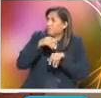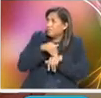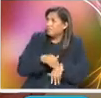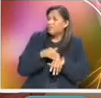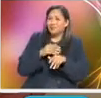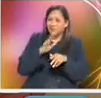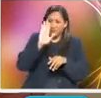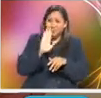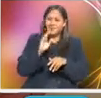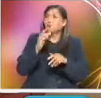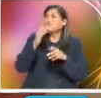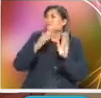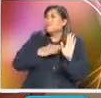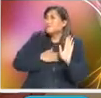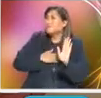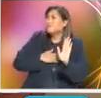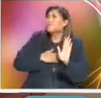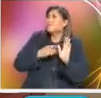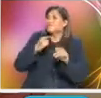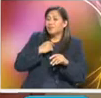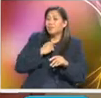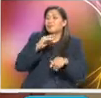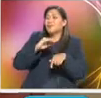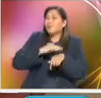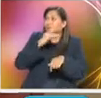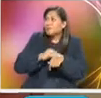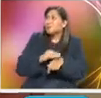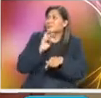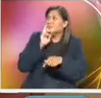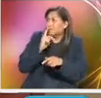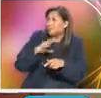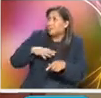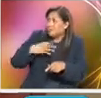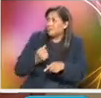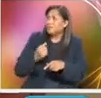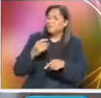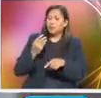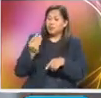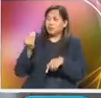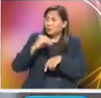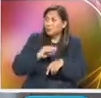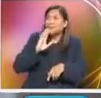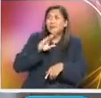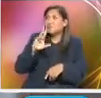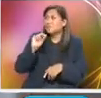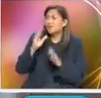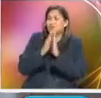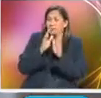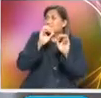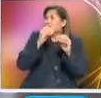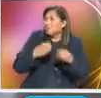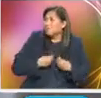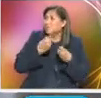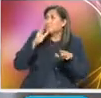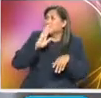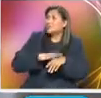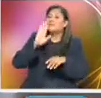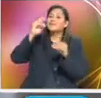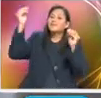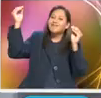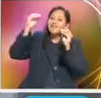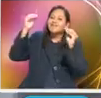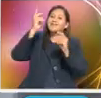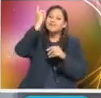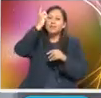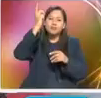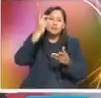mejor. O te prometo que voy a tener mejores calificaciones. O no me voy a portar... Prometen lo que sea, entran en negociaciones. Claro, cuando esas